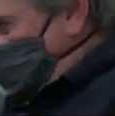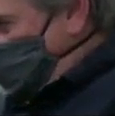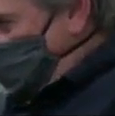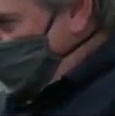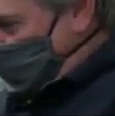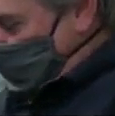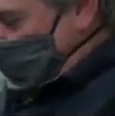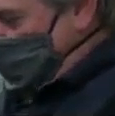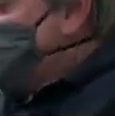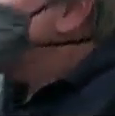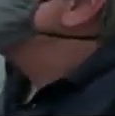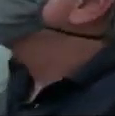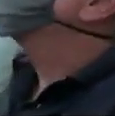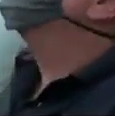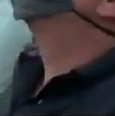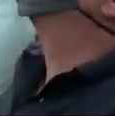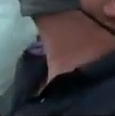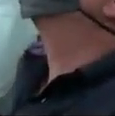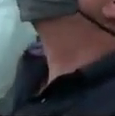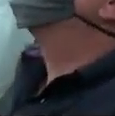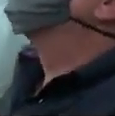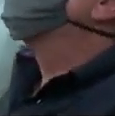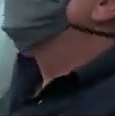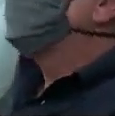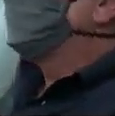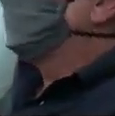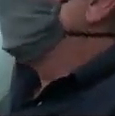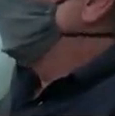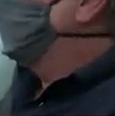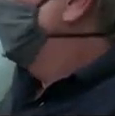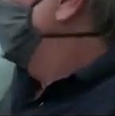estos 23 casos nuevos.